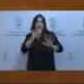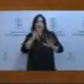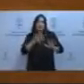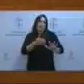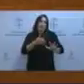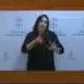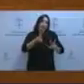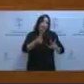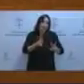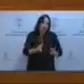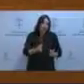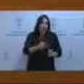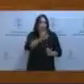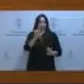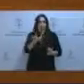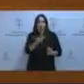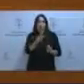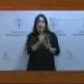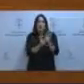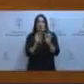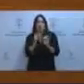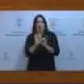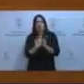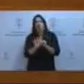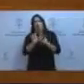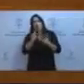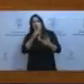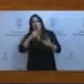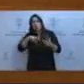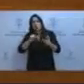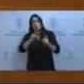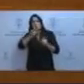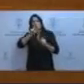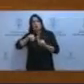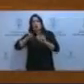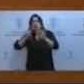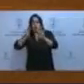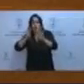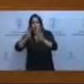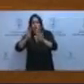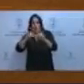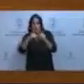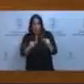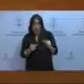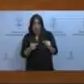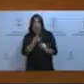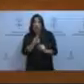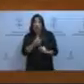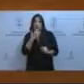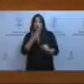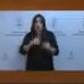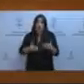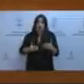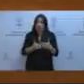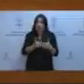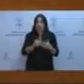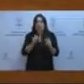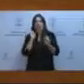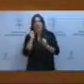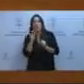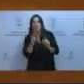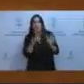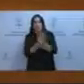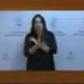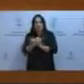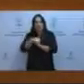tenemos a julio el peor dato del país. Seguimos el furgón de cola, pero vamos a la mitad, al 2,8. Resultado, si no convergíamos, ahora divergemos más. Cada vez estaremos más